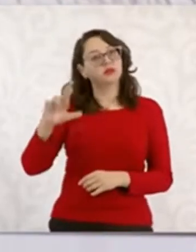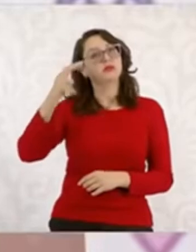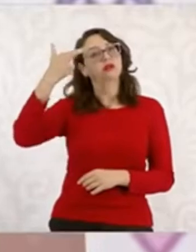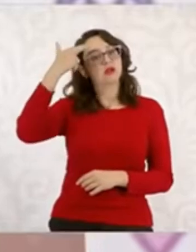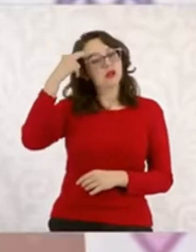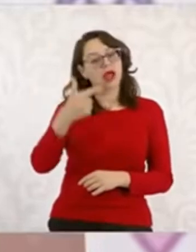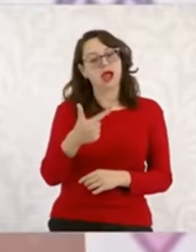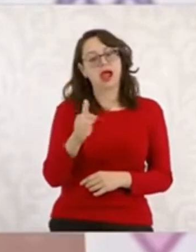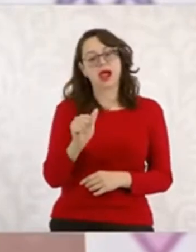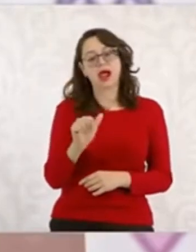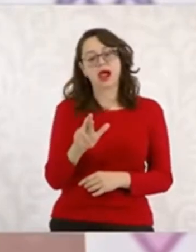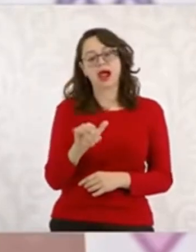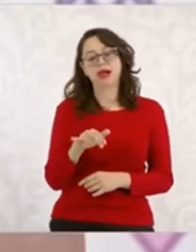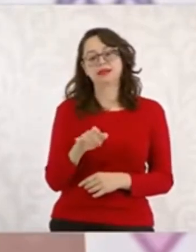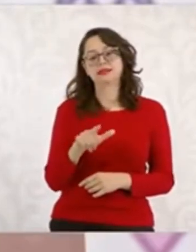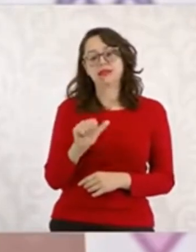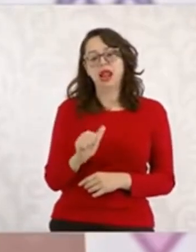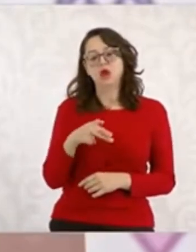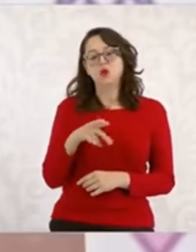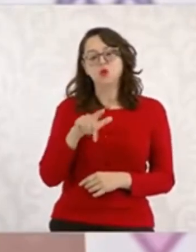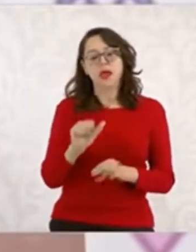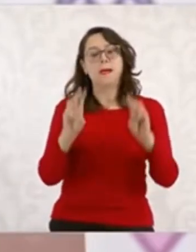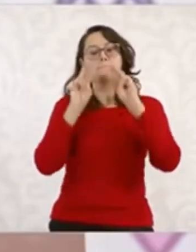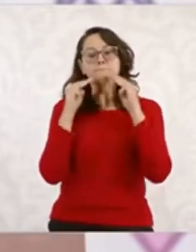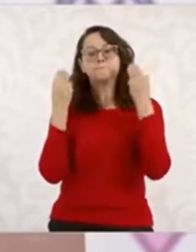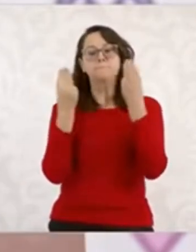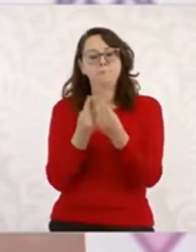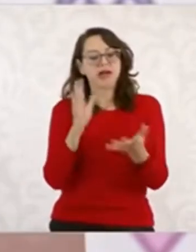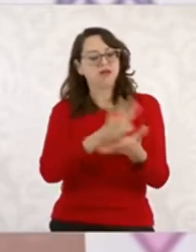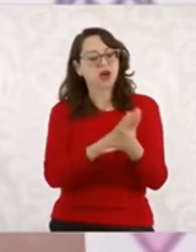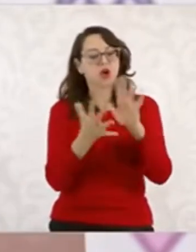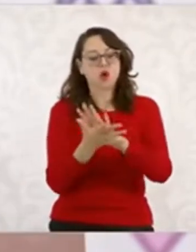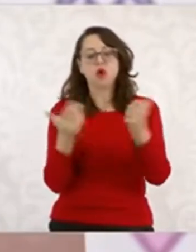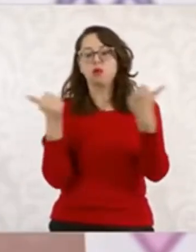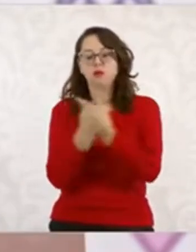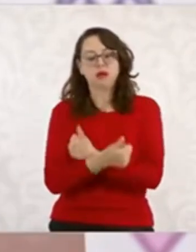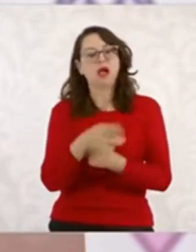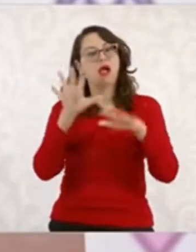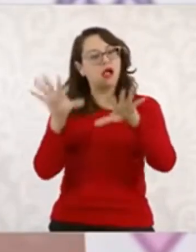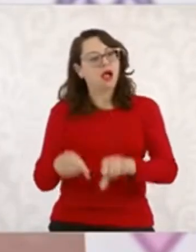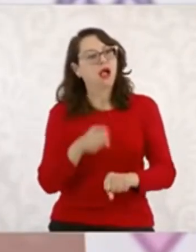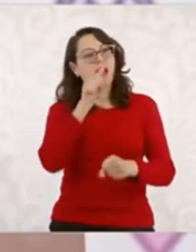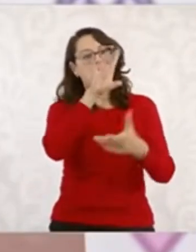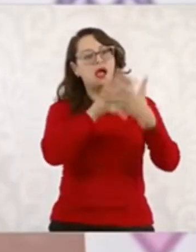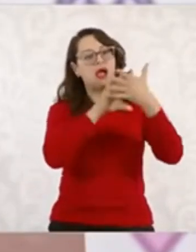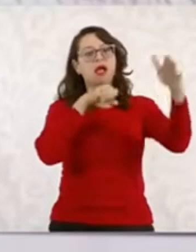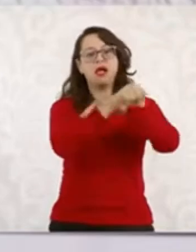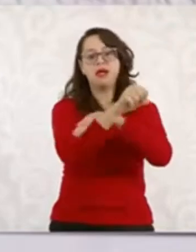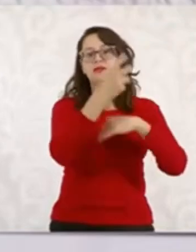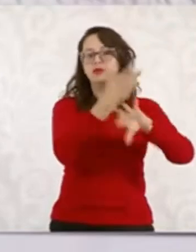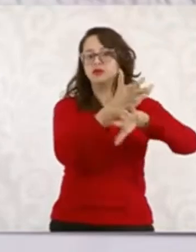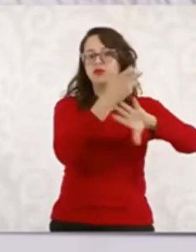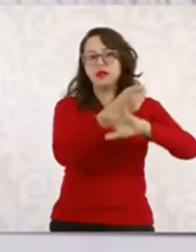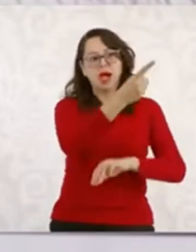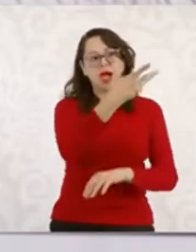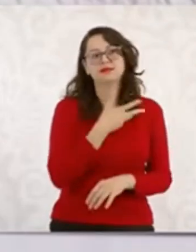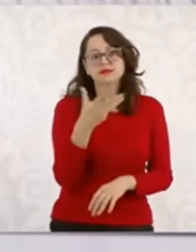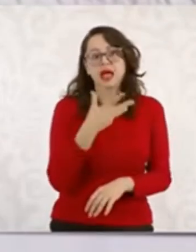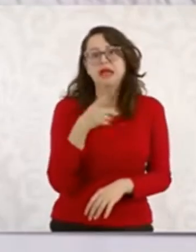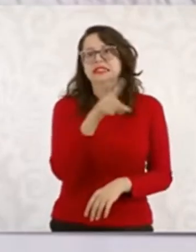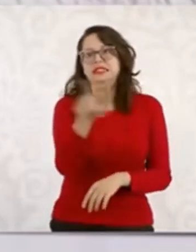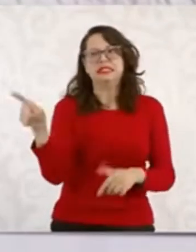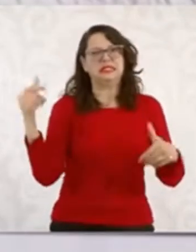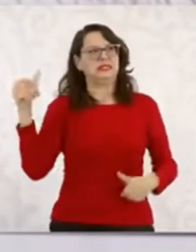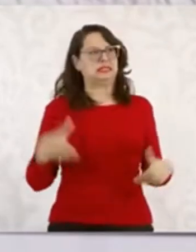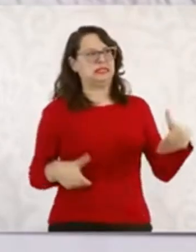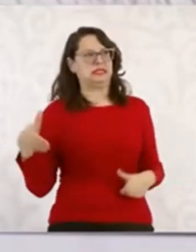Unidos por vínculos con el narcotráfico. ¿Les molesta? Sí, sí les molesta, pero hay que seguirlo diciendo.